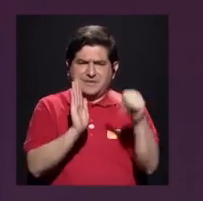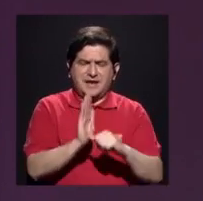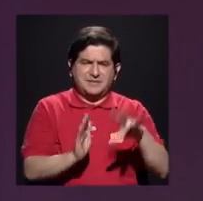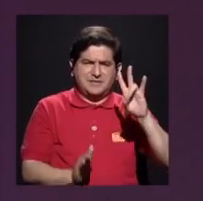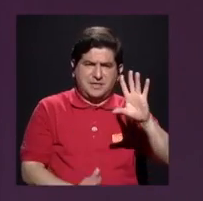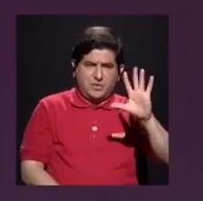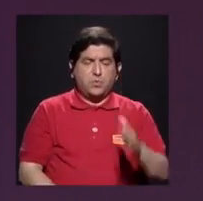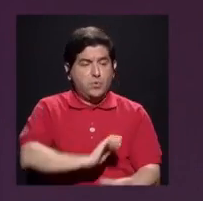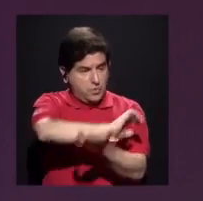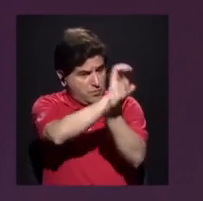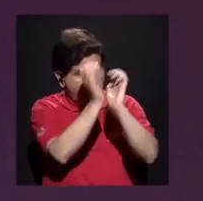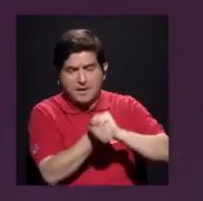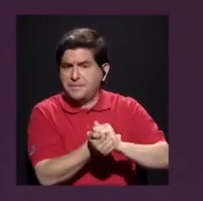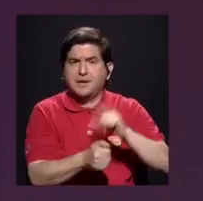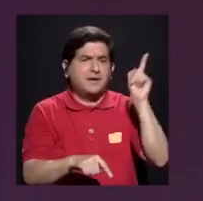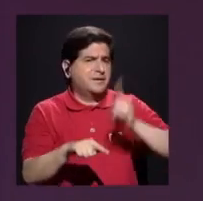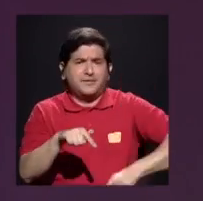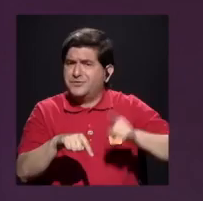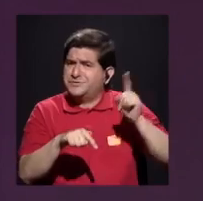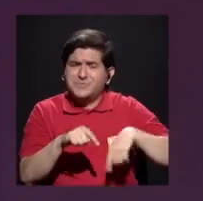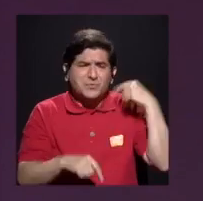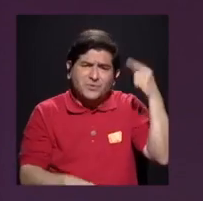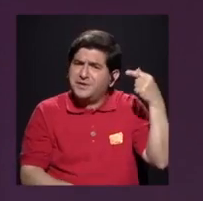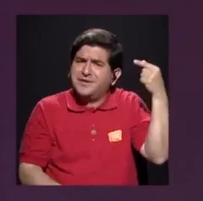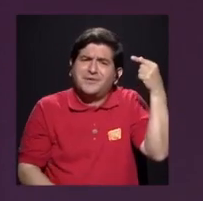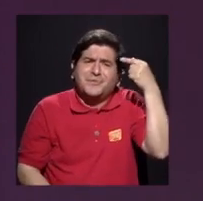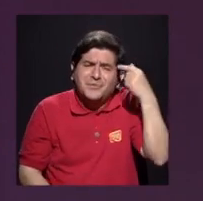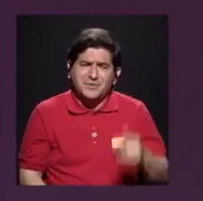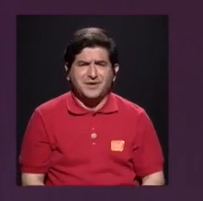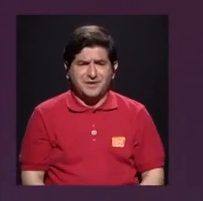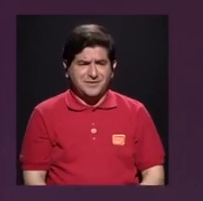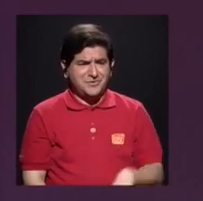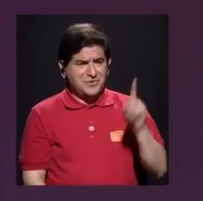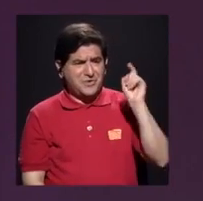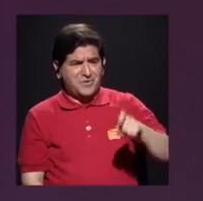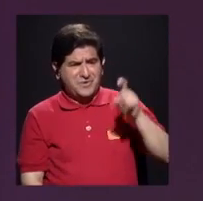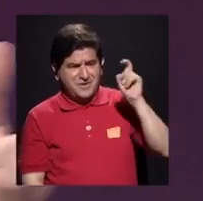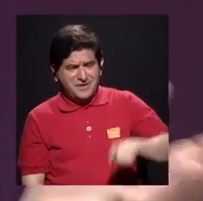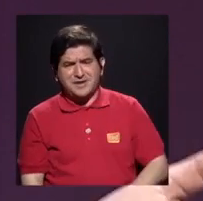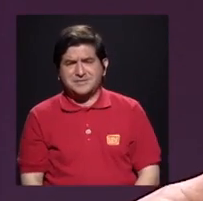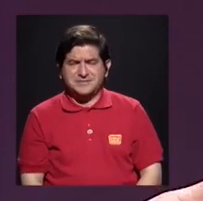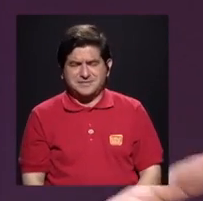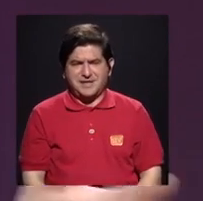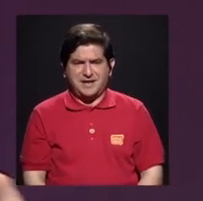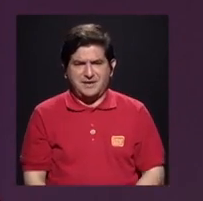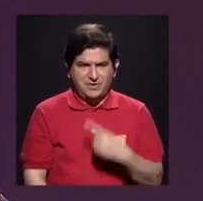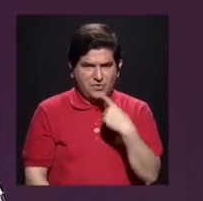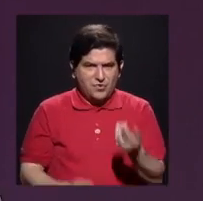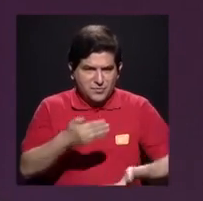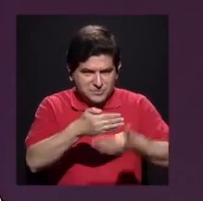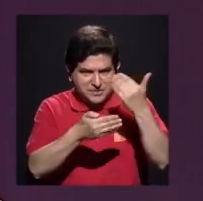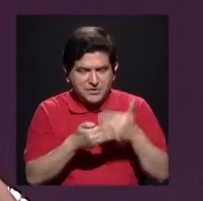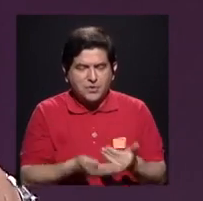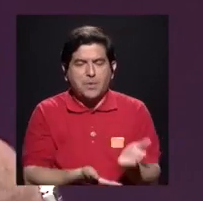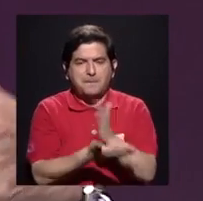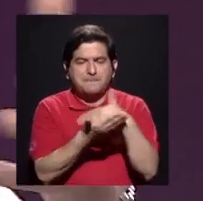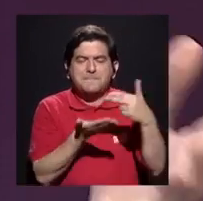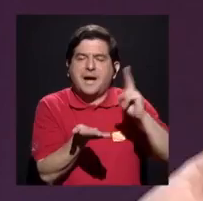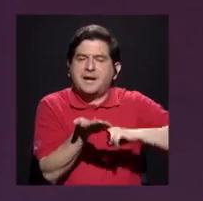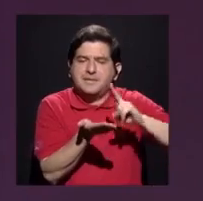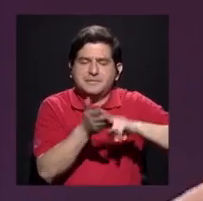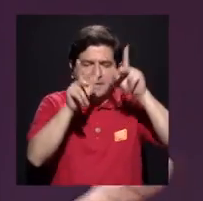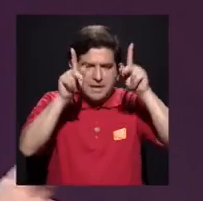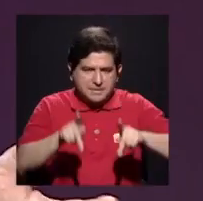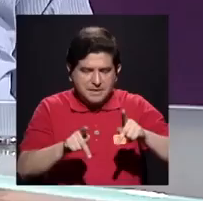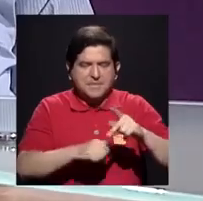no no puede ser que el estado tenga que dar parte como decías de los impuestos que todas las